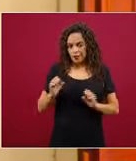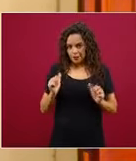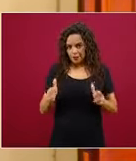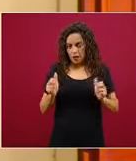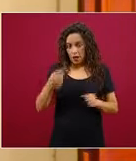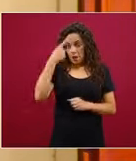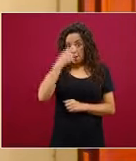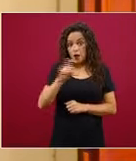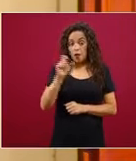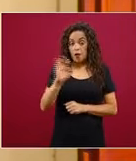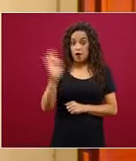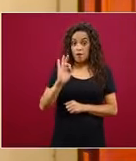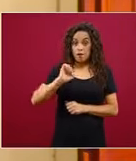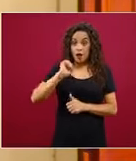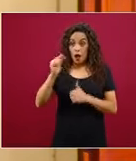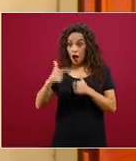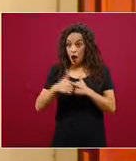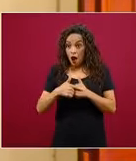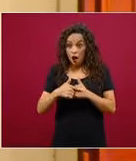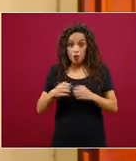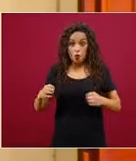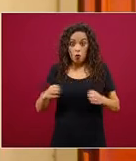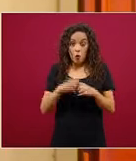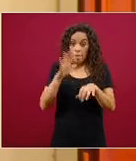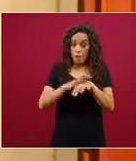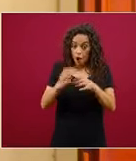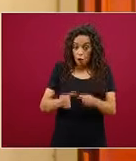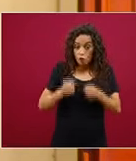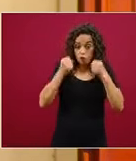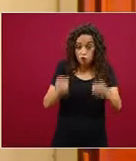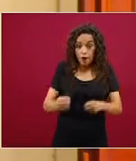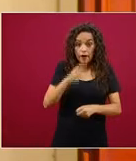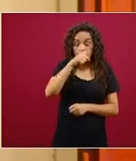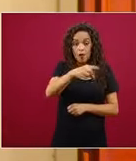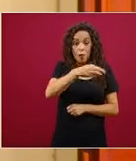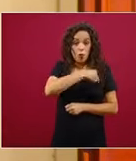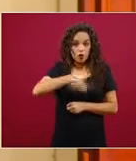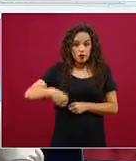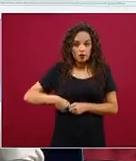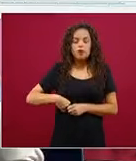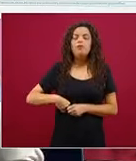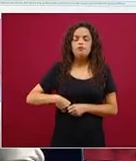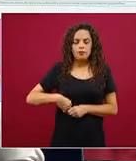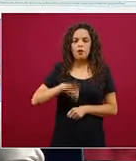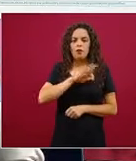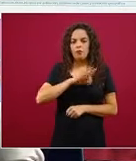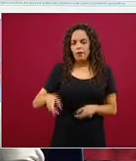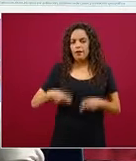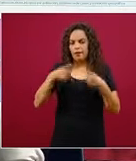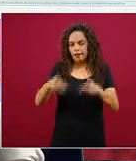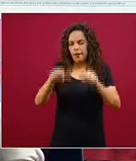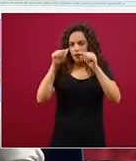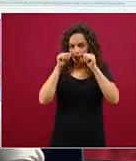hacer frente a algún incremento de algún otro municipio o el potencial rebrote que pudiera